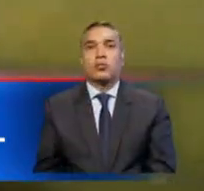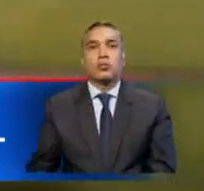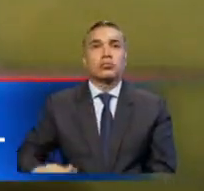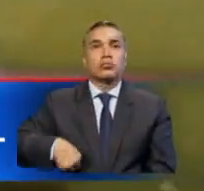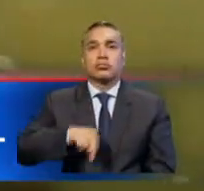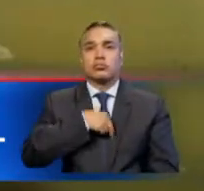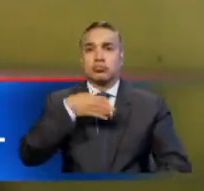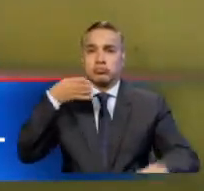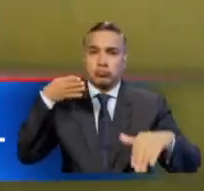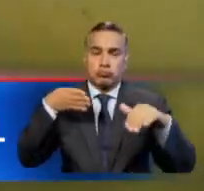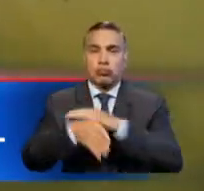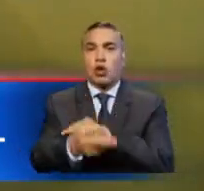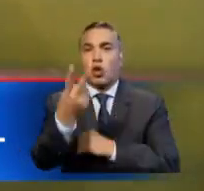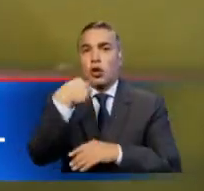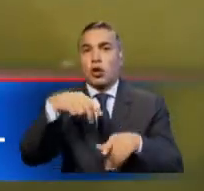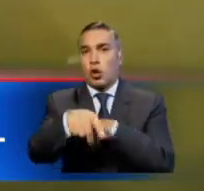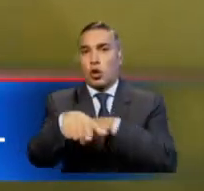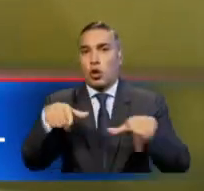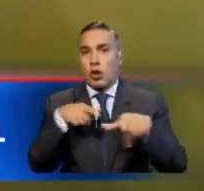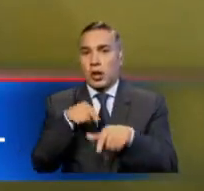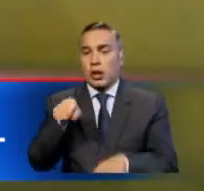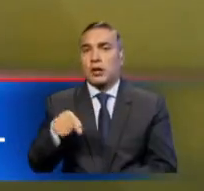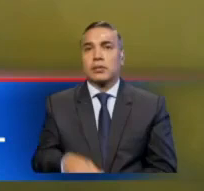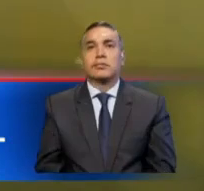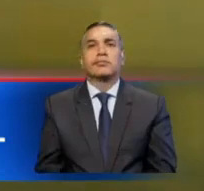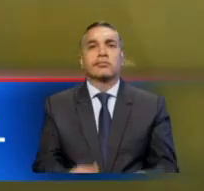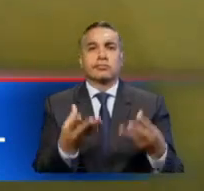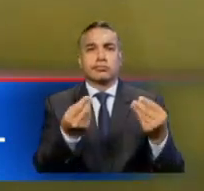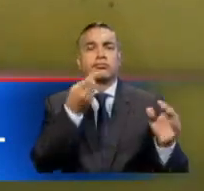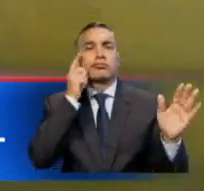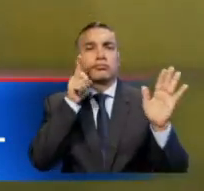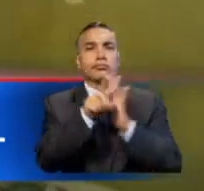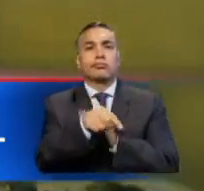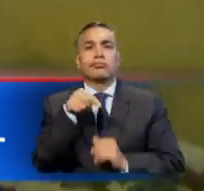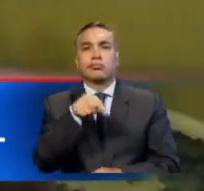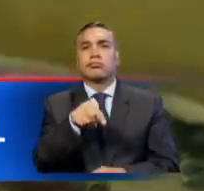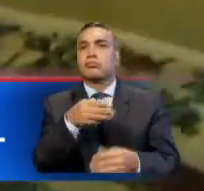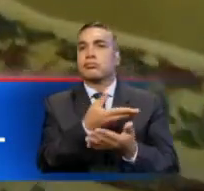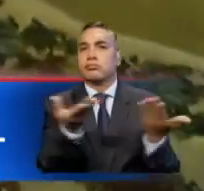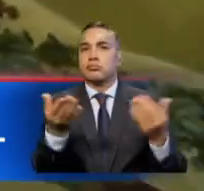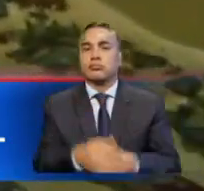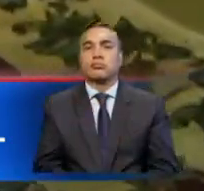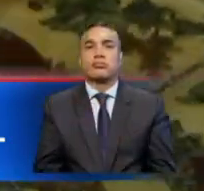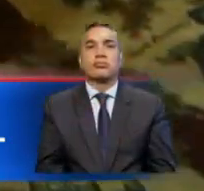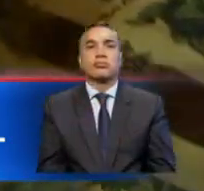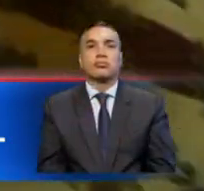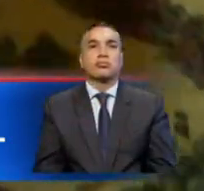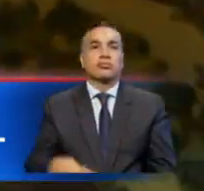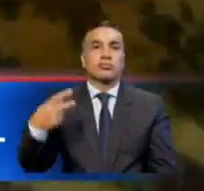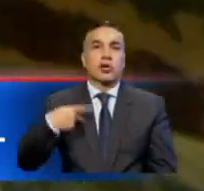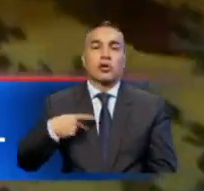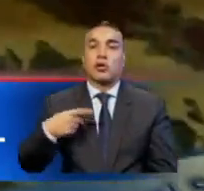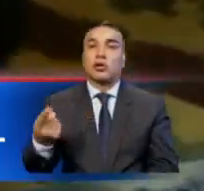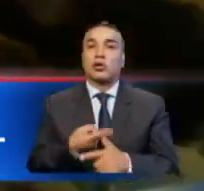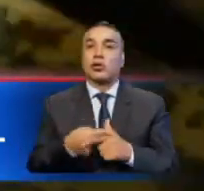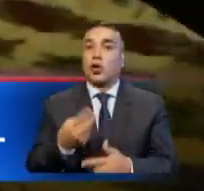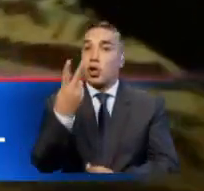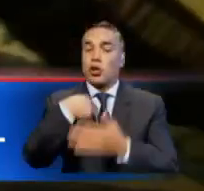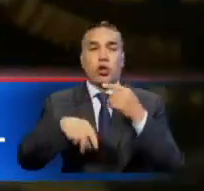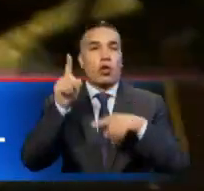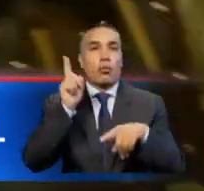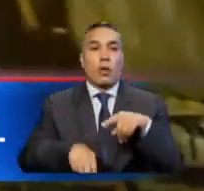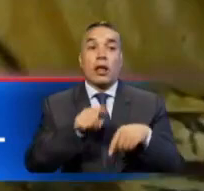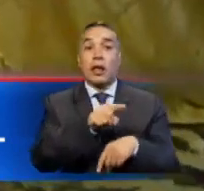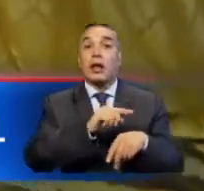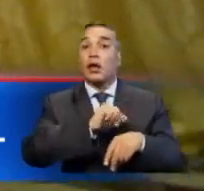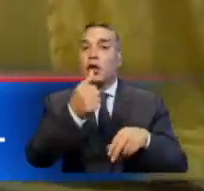intervenido un hostal en la zona donde teníamos denuncias que se estaba llevando a cabo la prostitución. Los hostales no pueden permitir ese tipo de actividades porque tienen otro